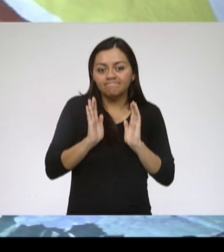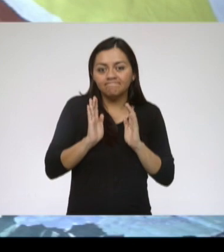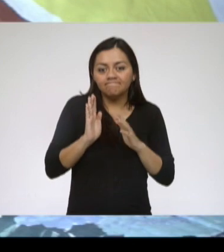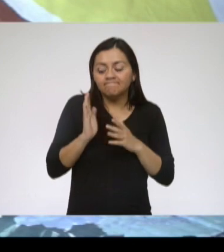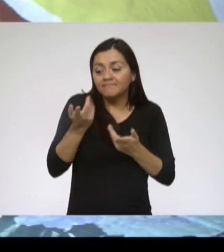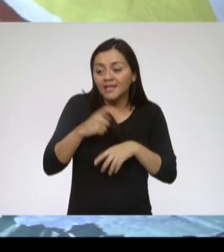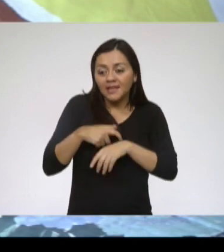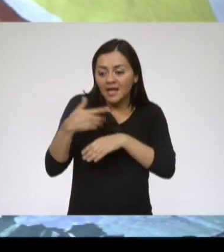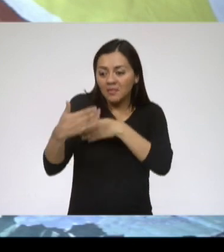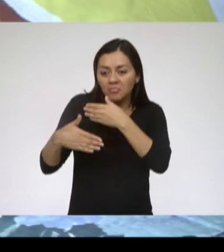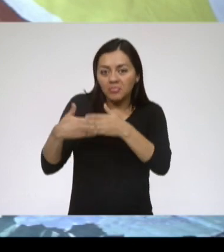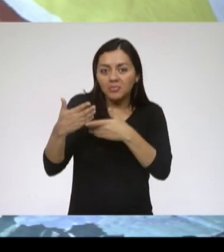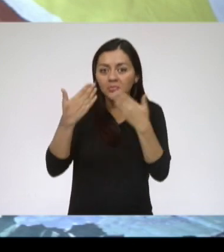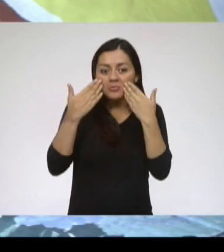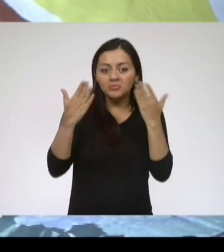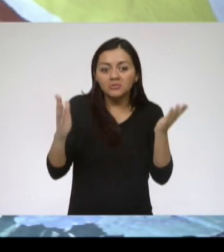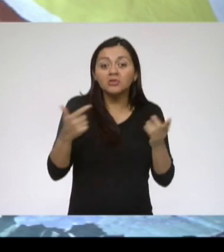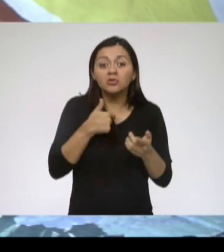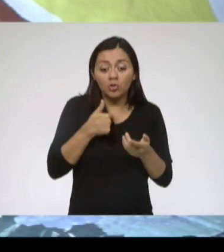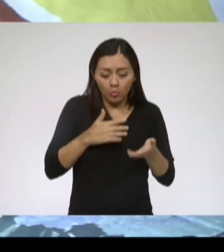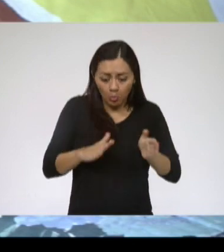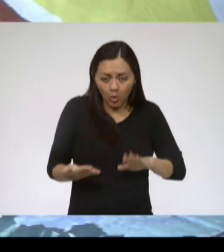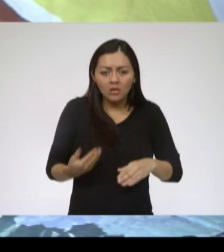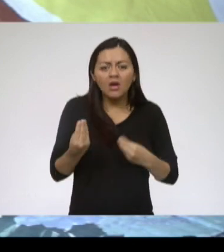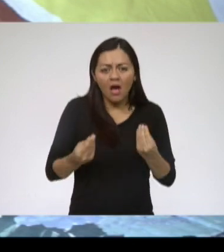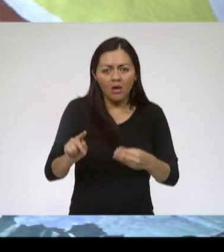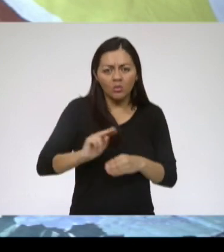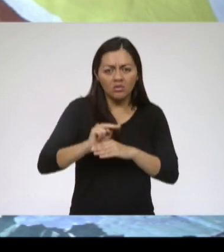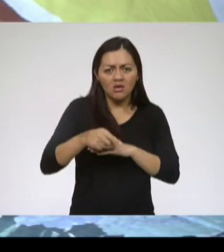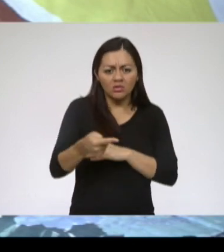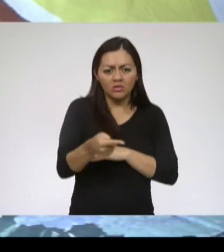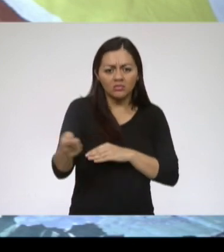tiempo. Y yo me muero, mis guaguas, ¿cómo se quedan?